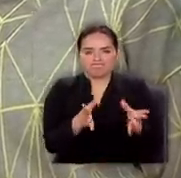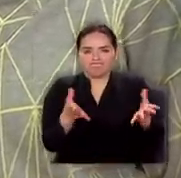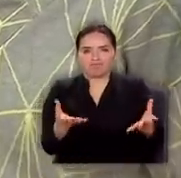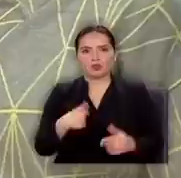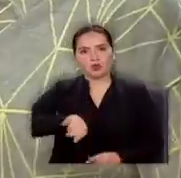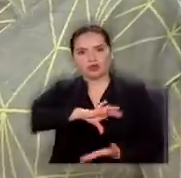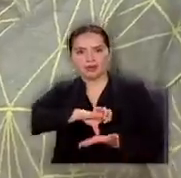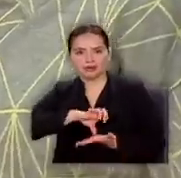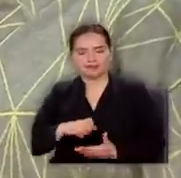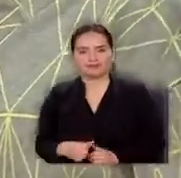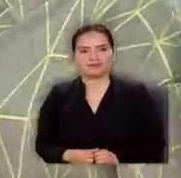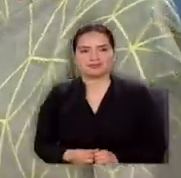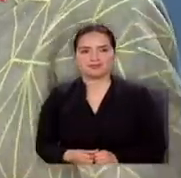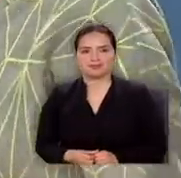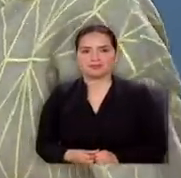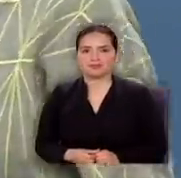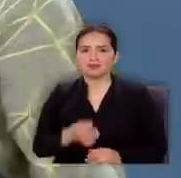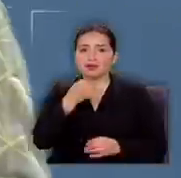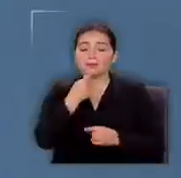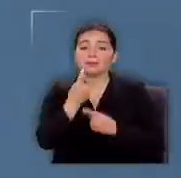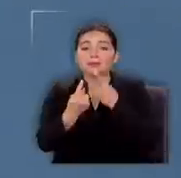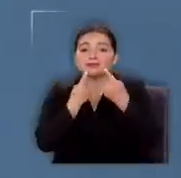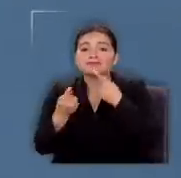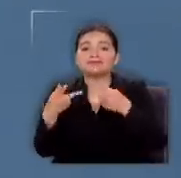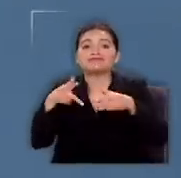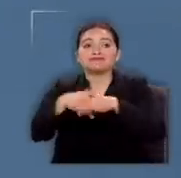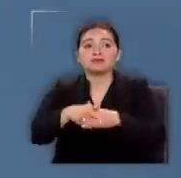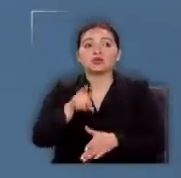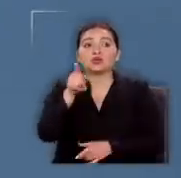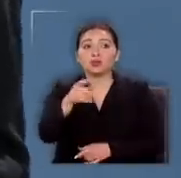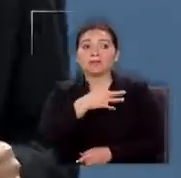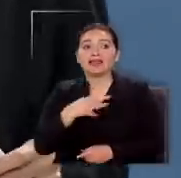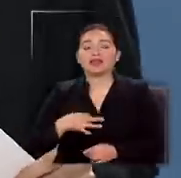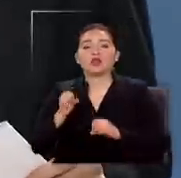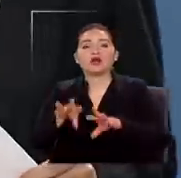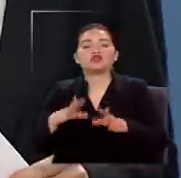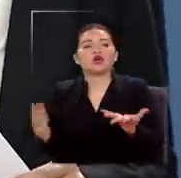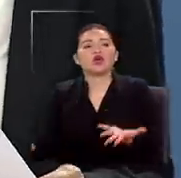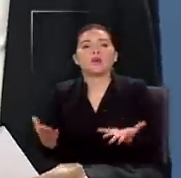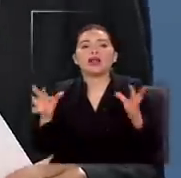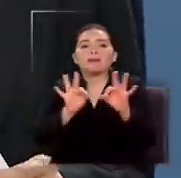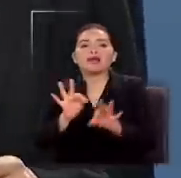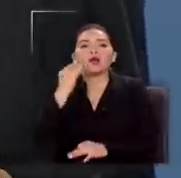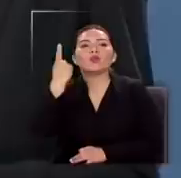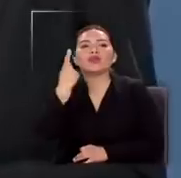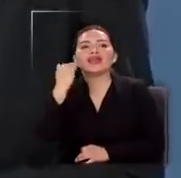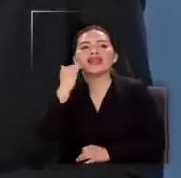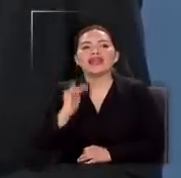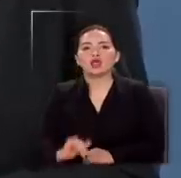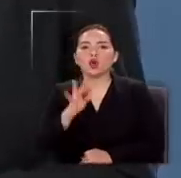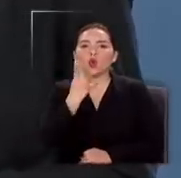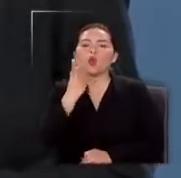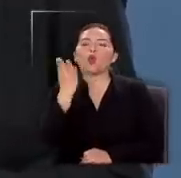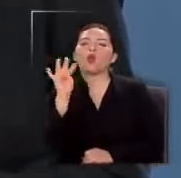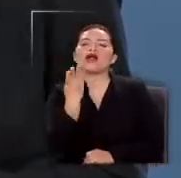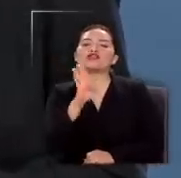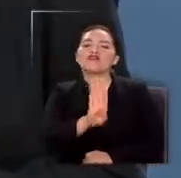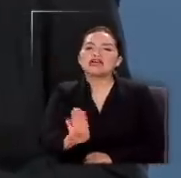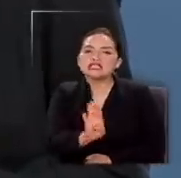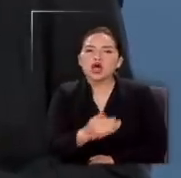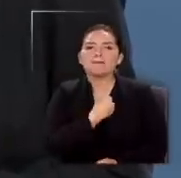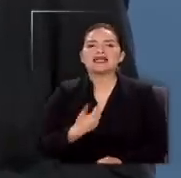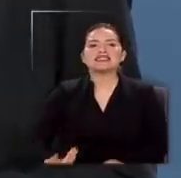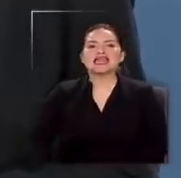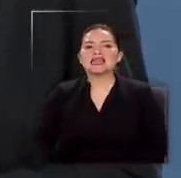nuestro país ministro usted como ministro de educación como le explicaría a un niño por ejemplo un estudiante de cuarto básico que el